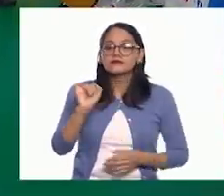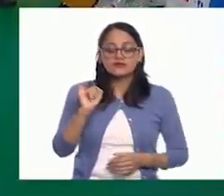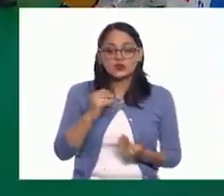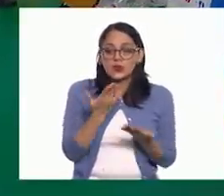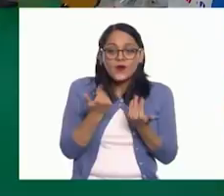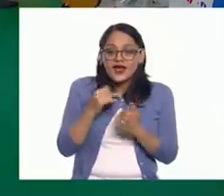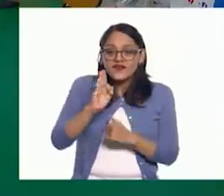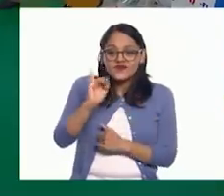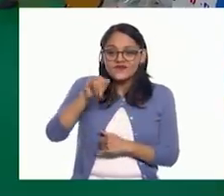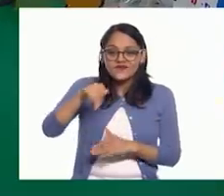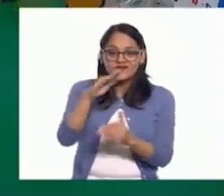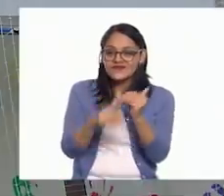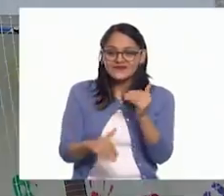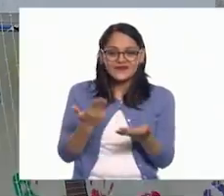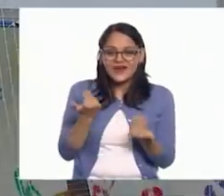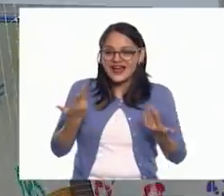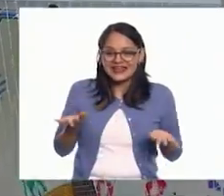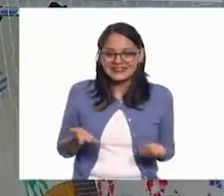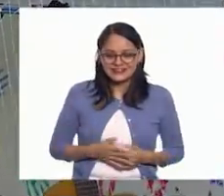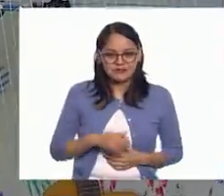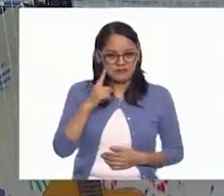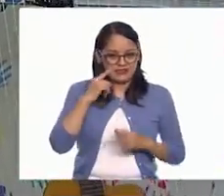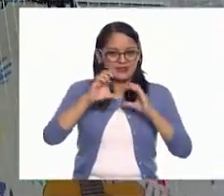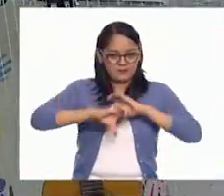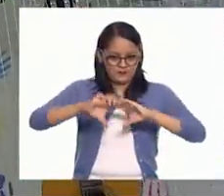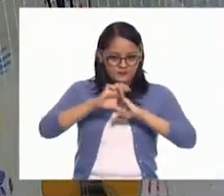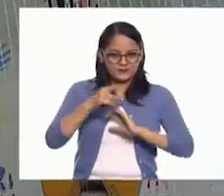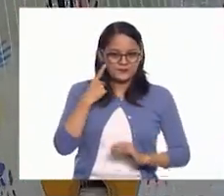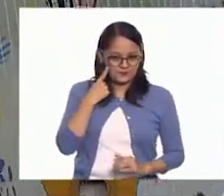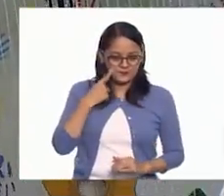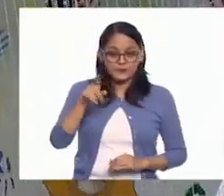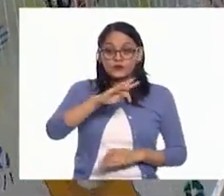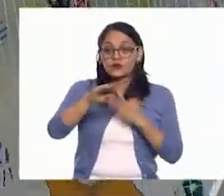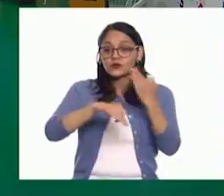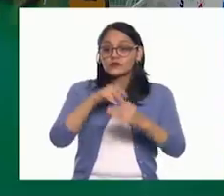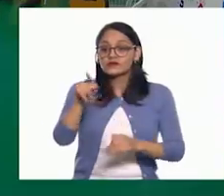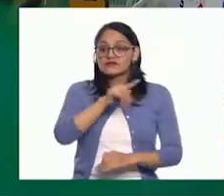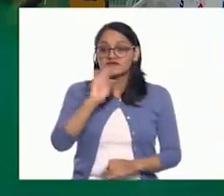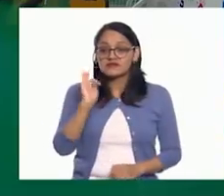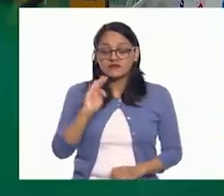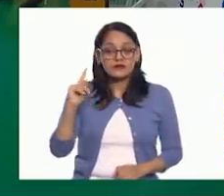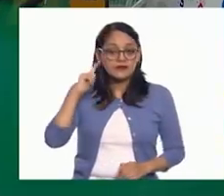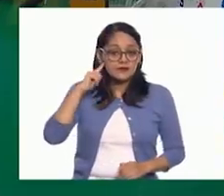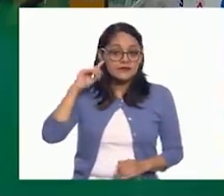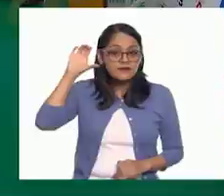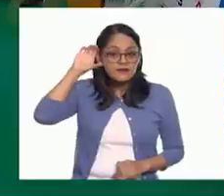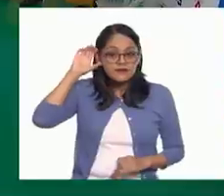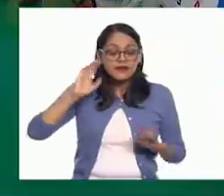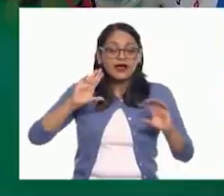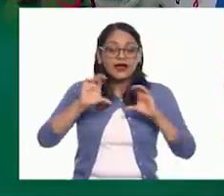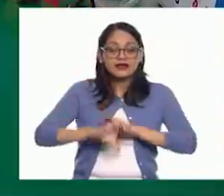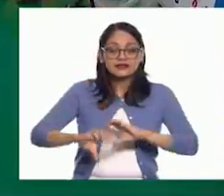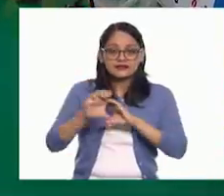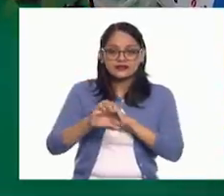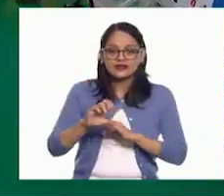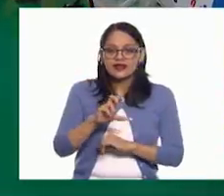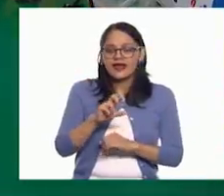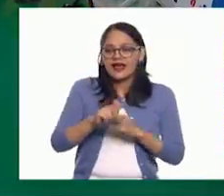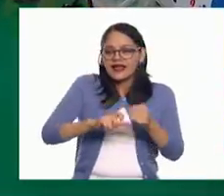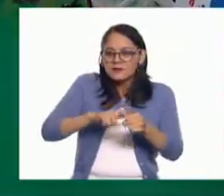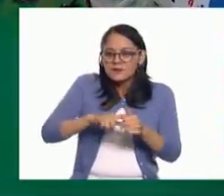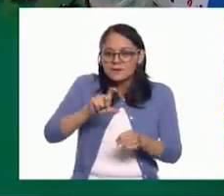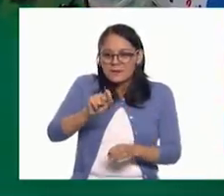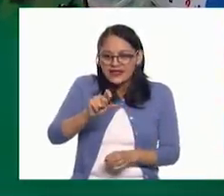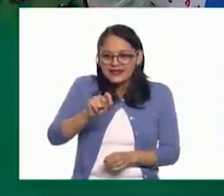No tienen un final. Les voy a poner una canción. A ver. ¿Han escuchado ustedes el tema de los 20 ratones?